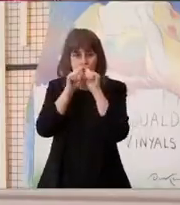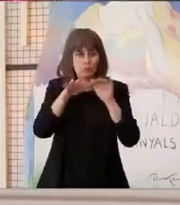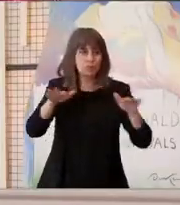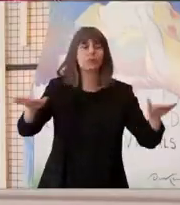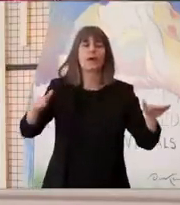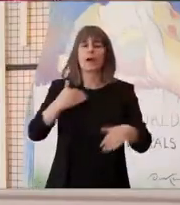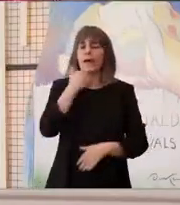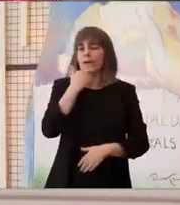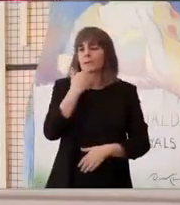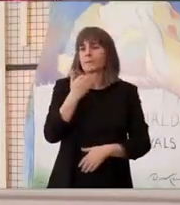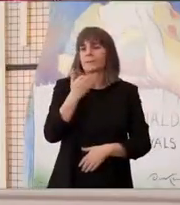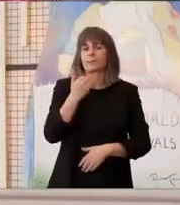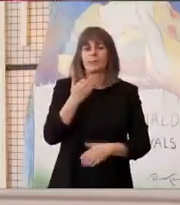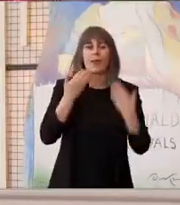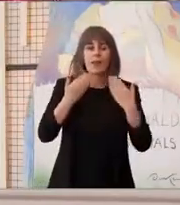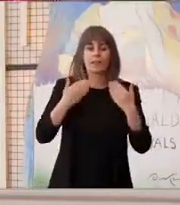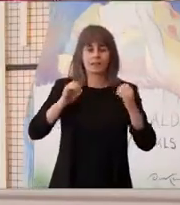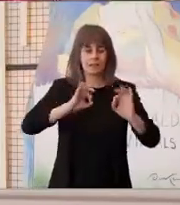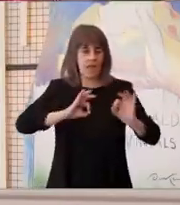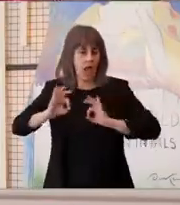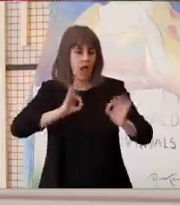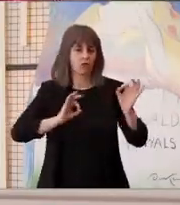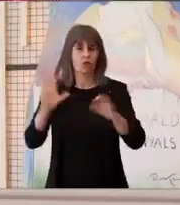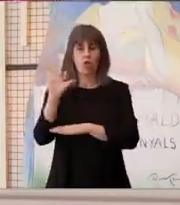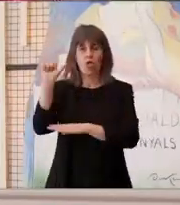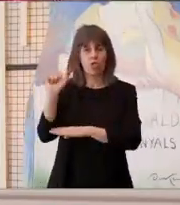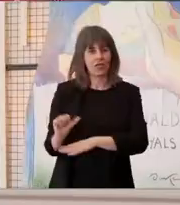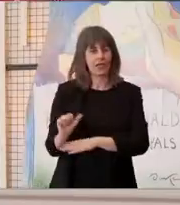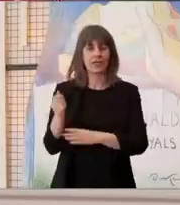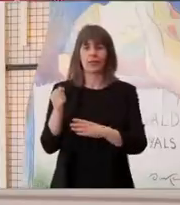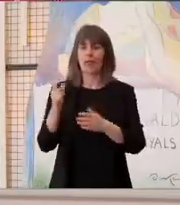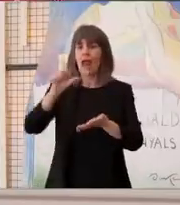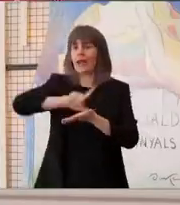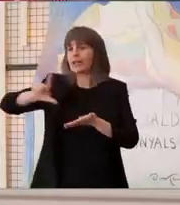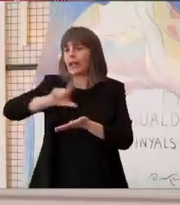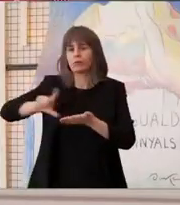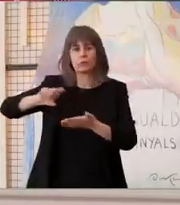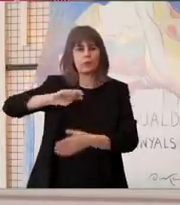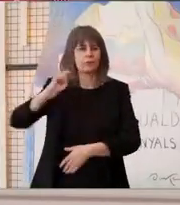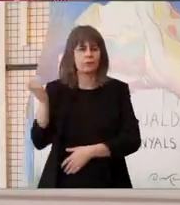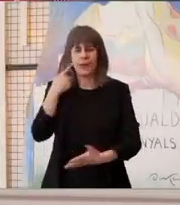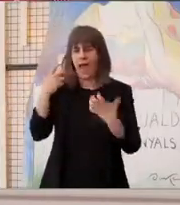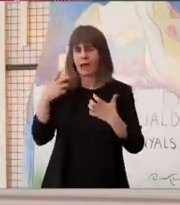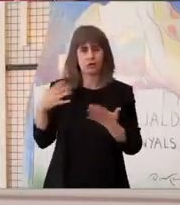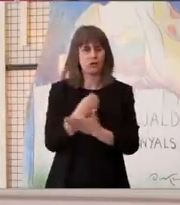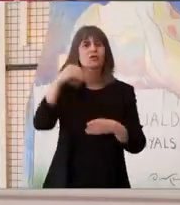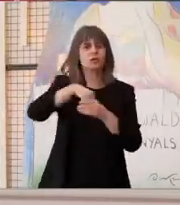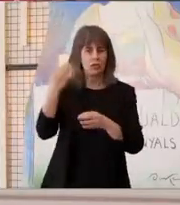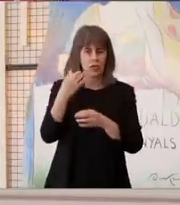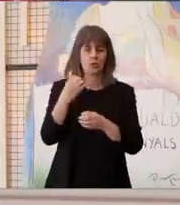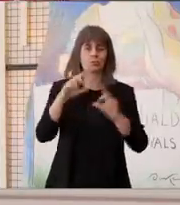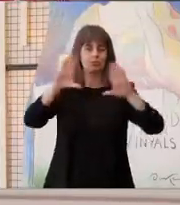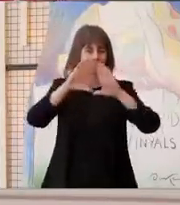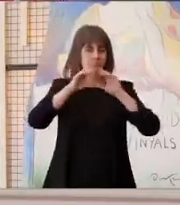a través del cine a través de la literatura a través de todas las artes no creando